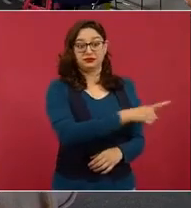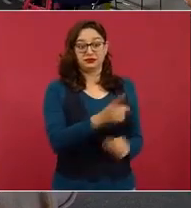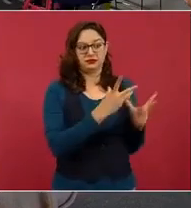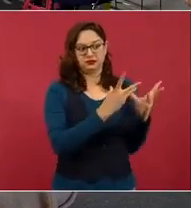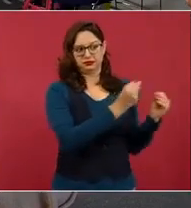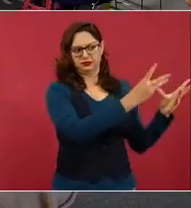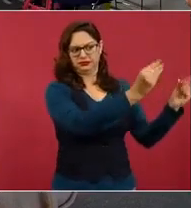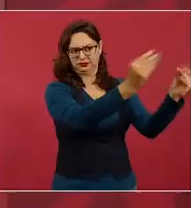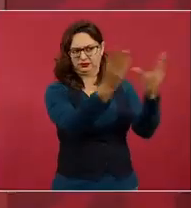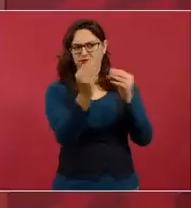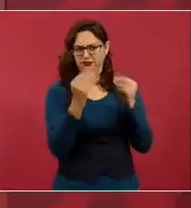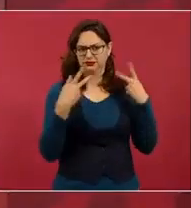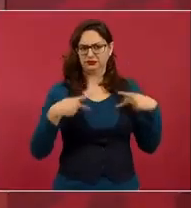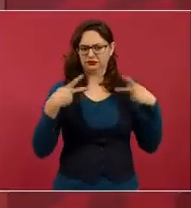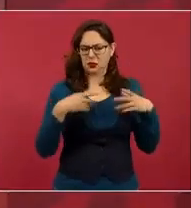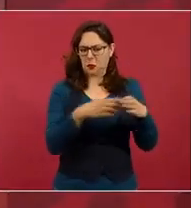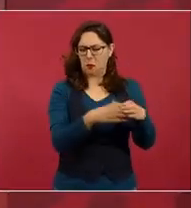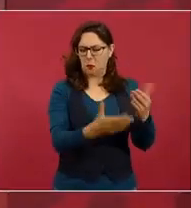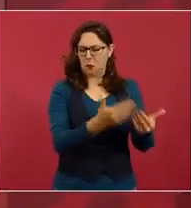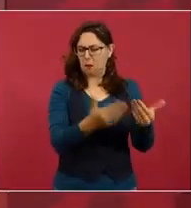siempre lo he dicho, no es una minoría.